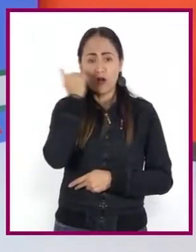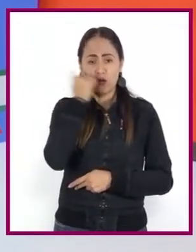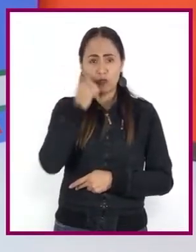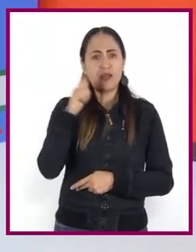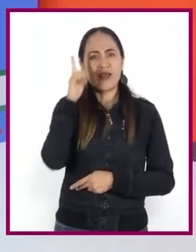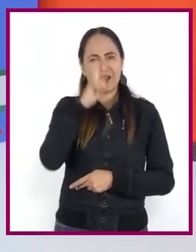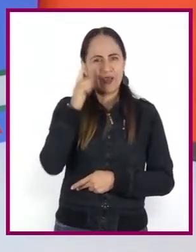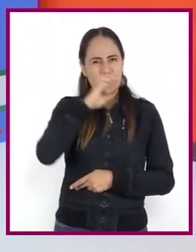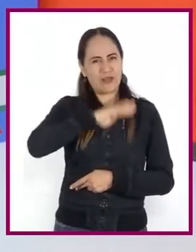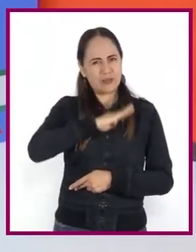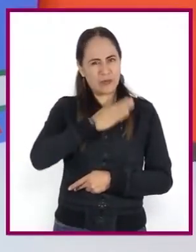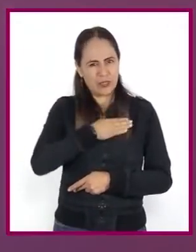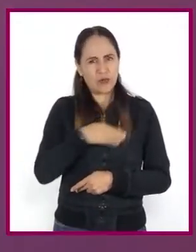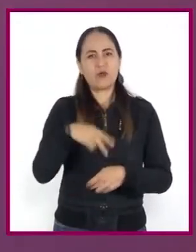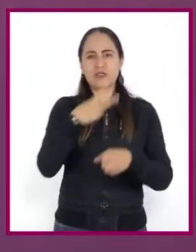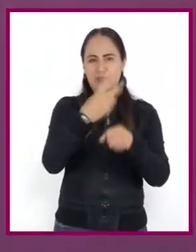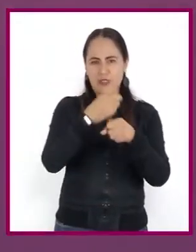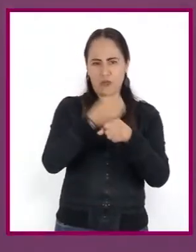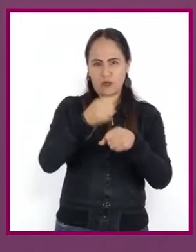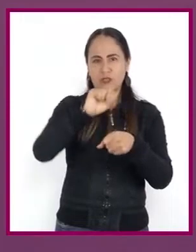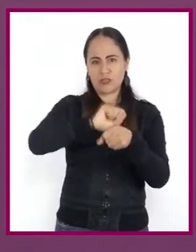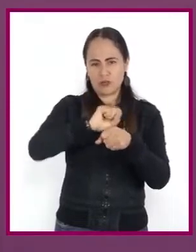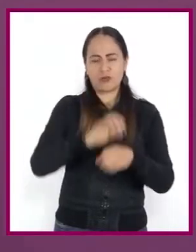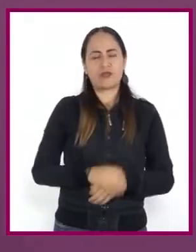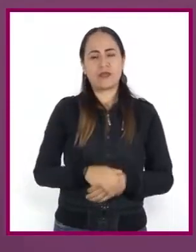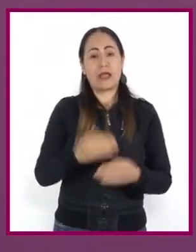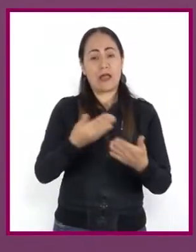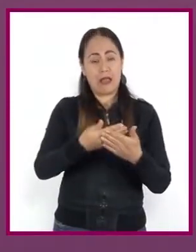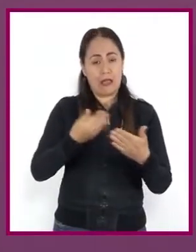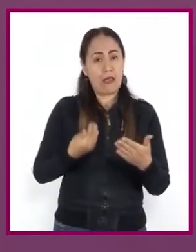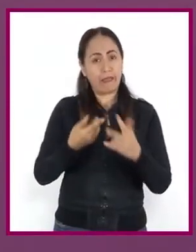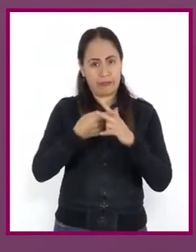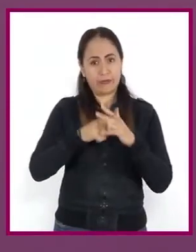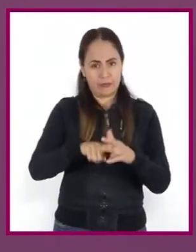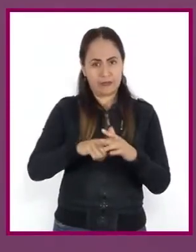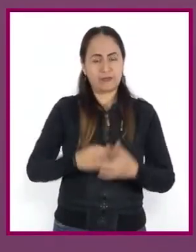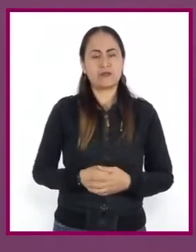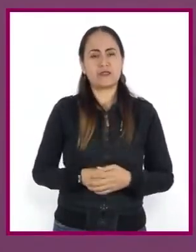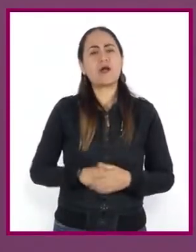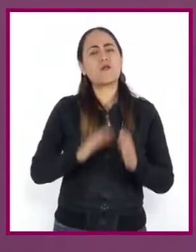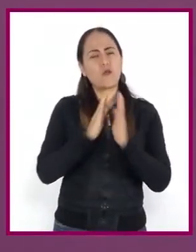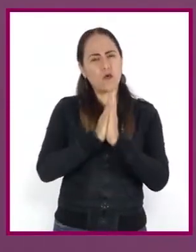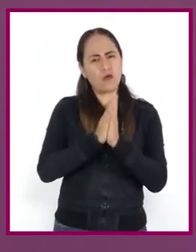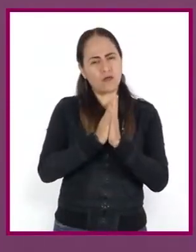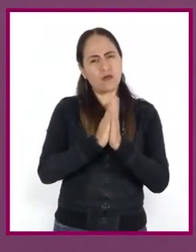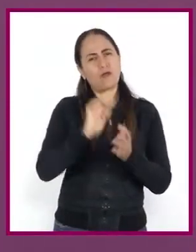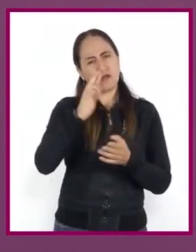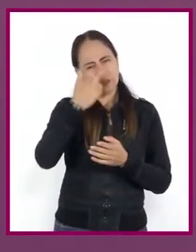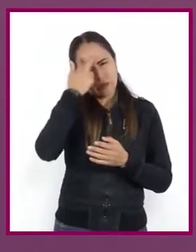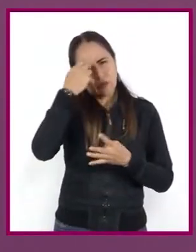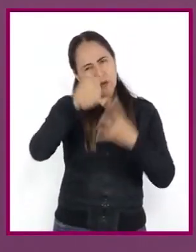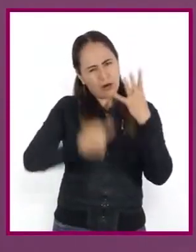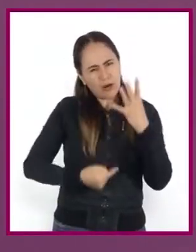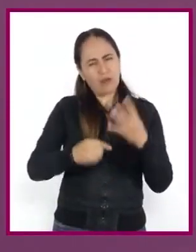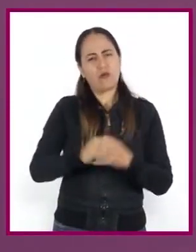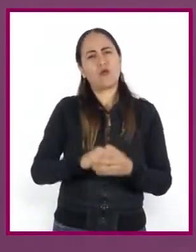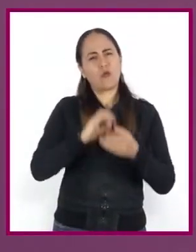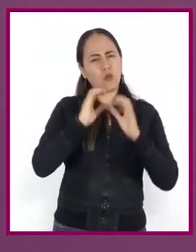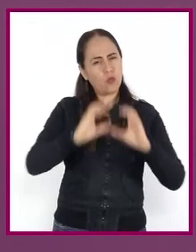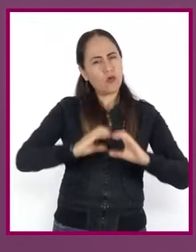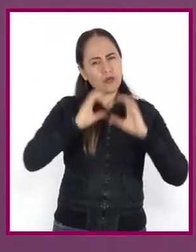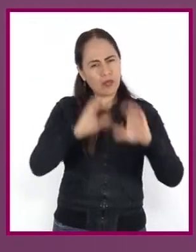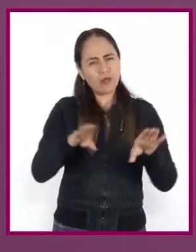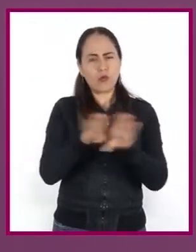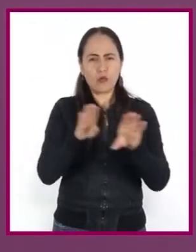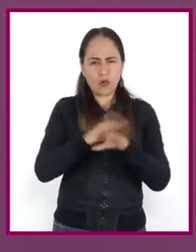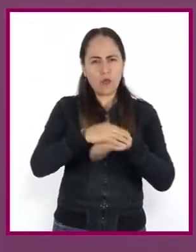segundo grado de secundaria. Antes de iniciar, les recuerdo que debemos seguir cuidándonos, lavando frecuentemente nuestras manos